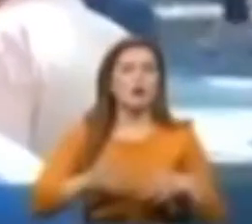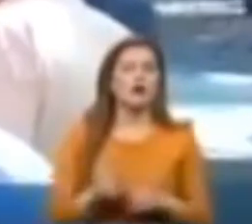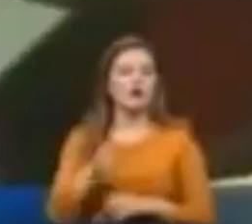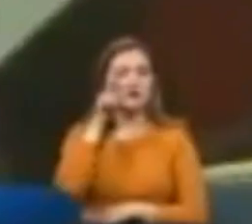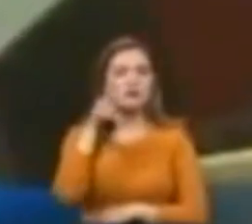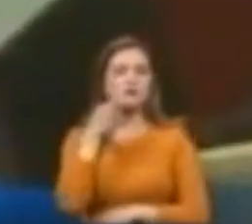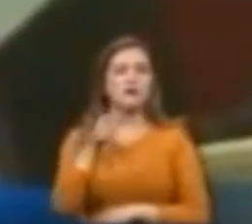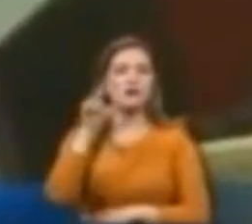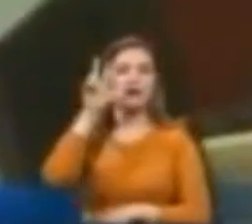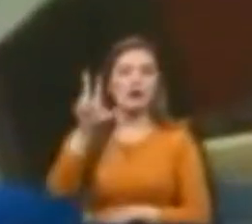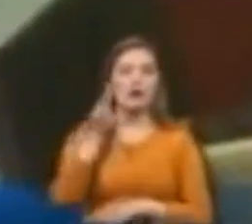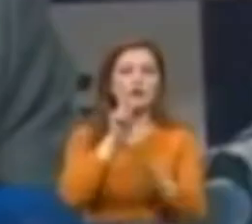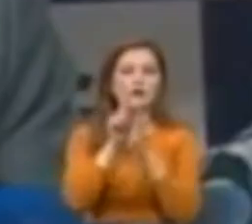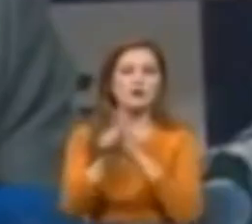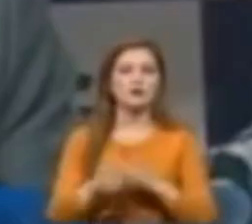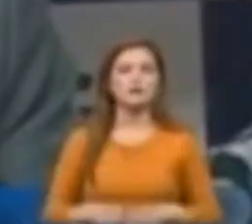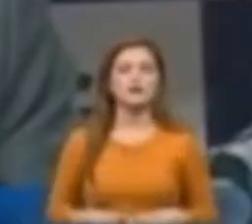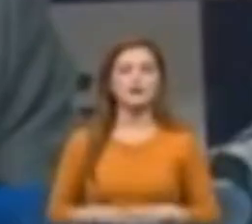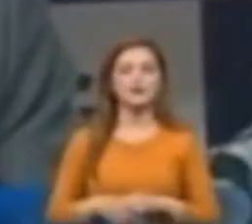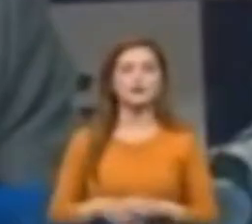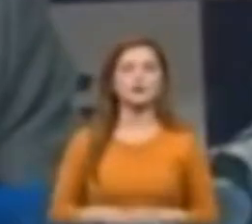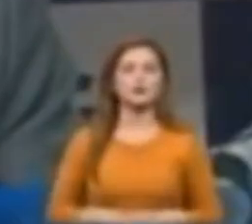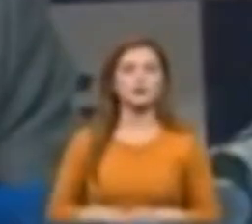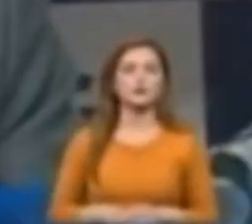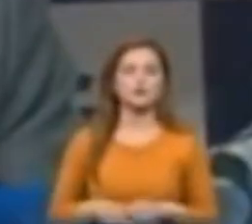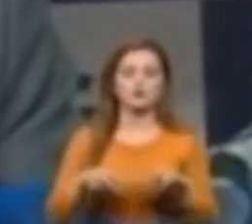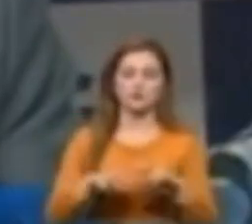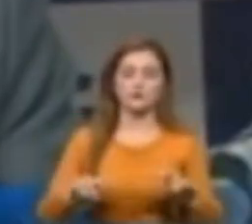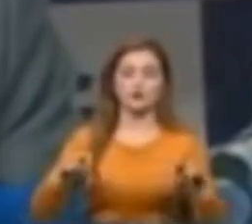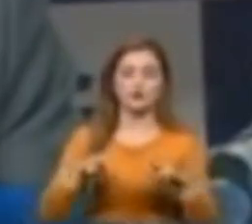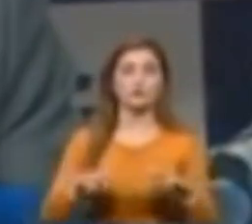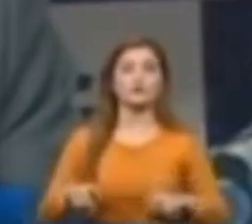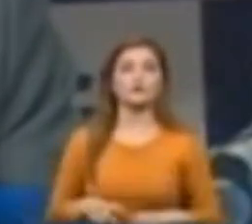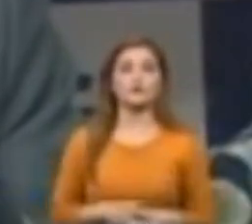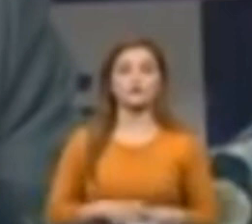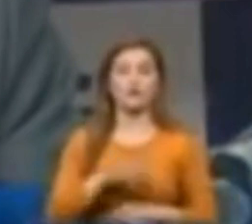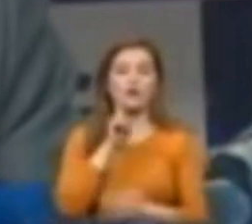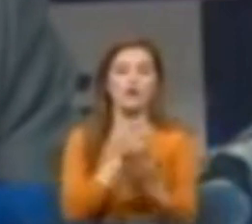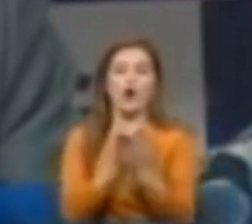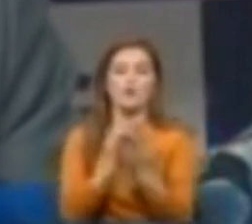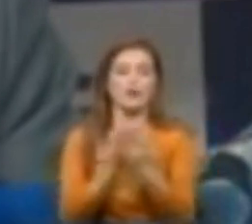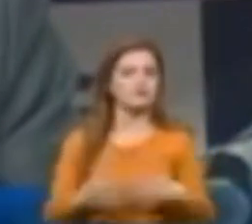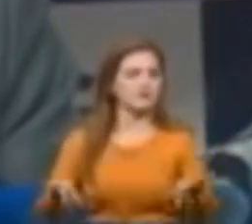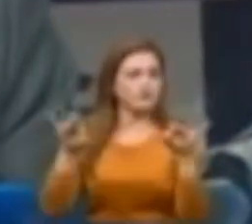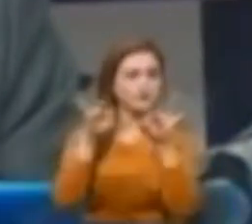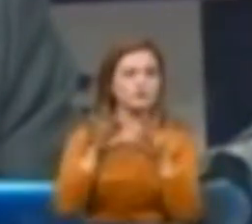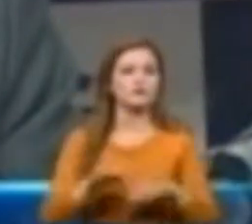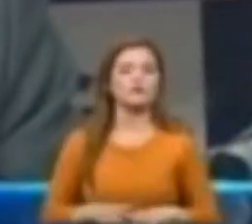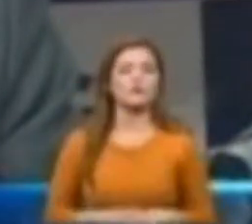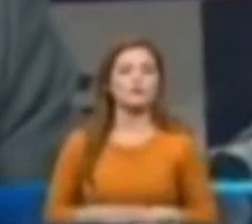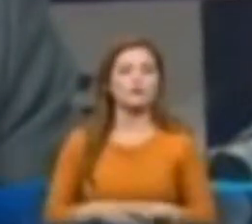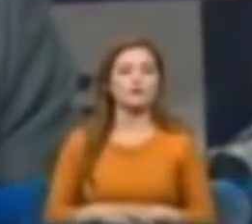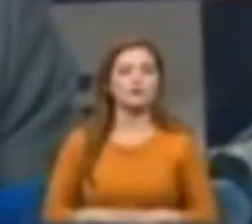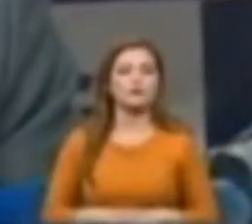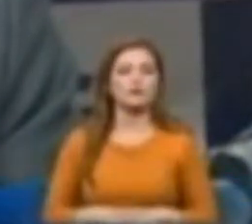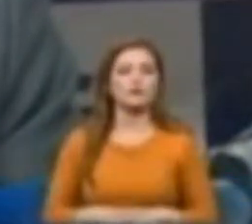denuncias en contra de legisladores. En estas investigaciones se están obteniendo elementos de convicción muy importantes y que vamos a tener